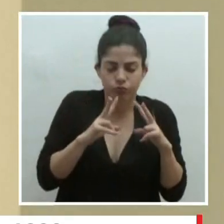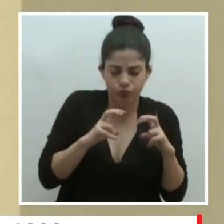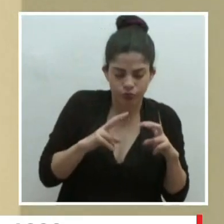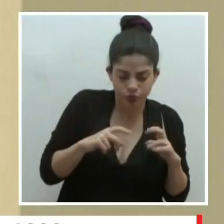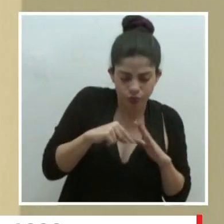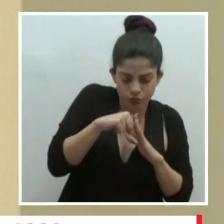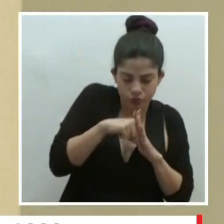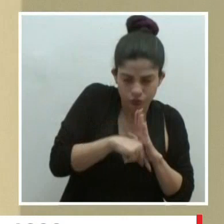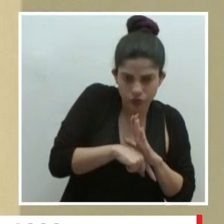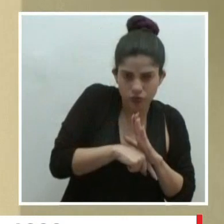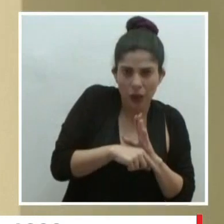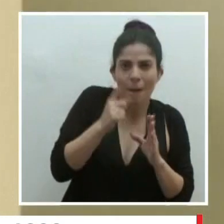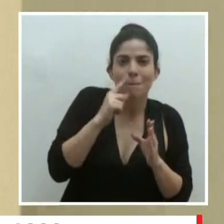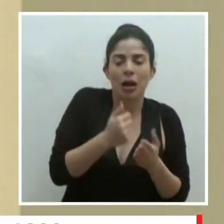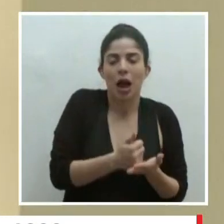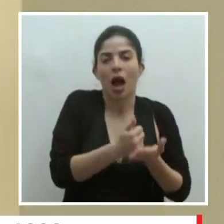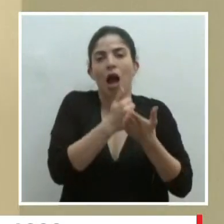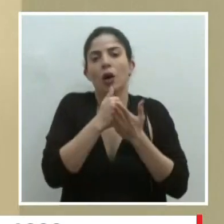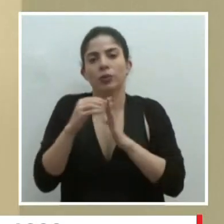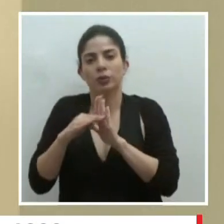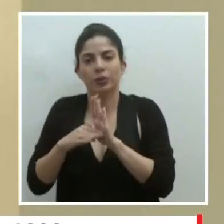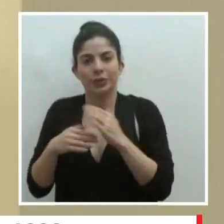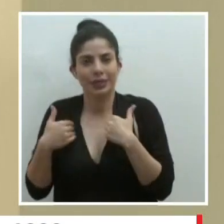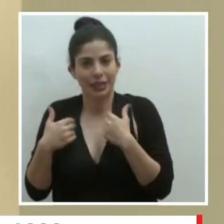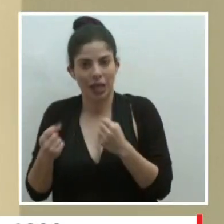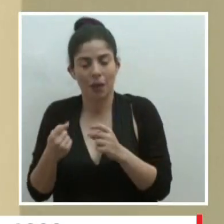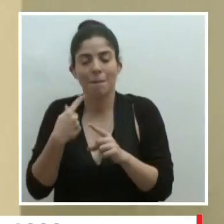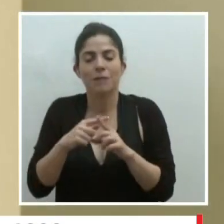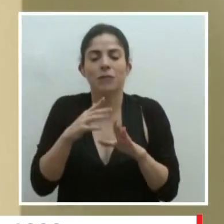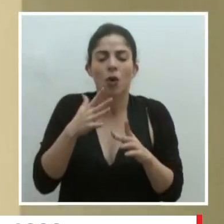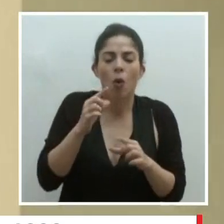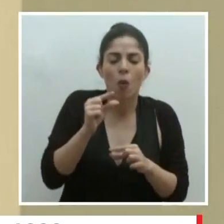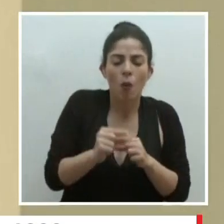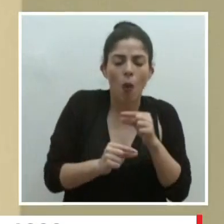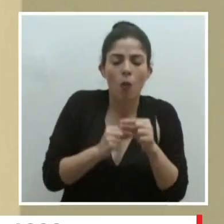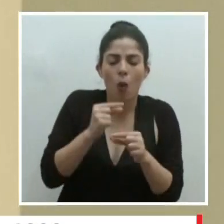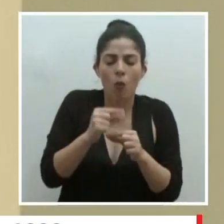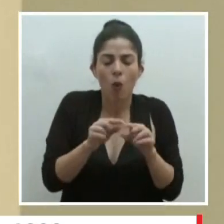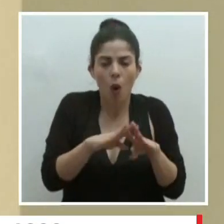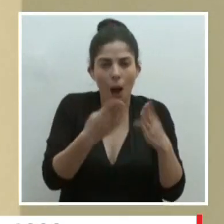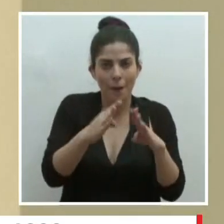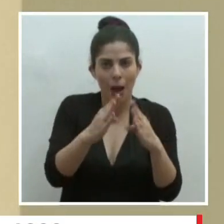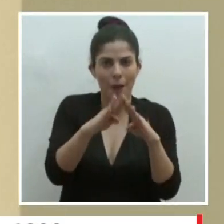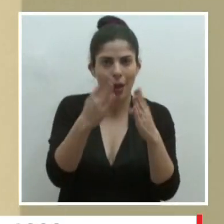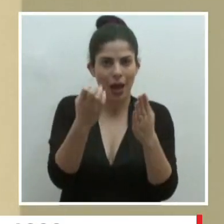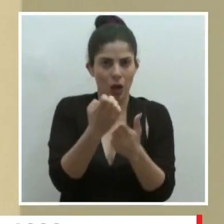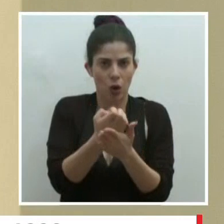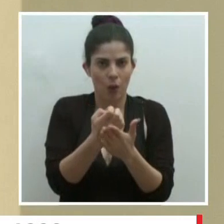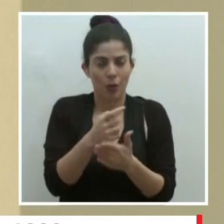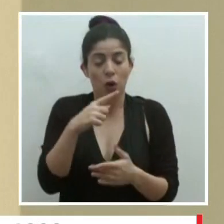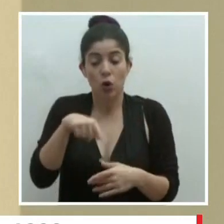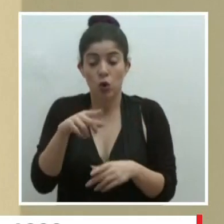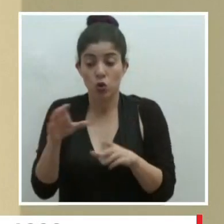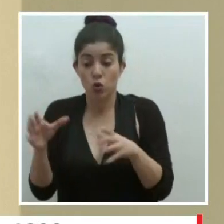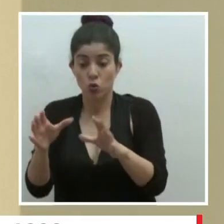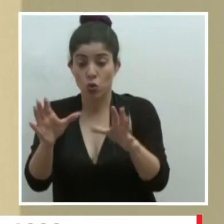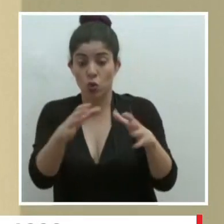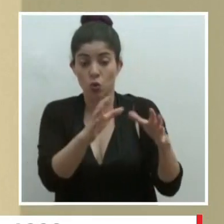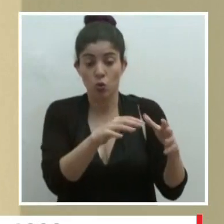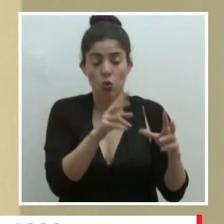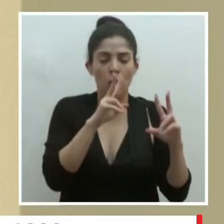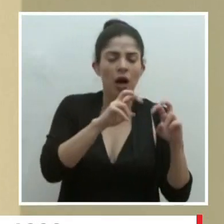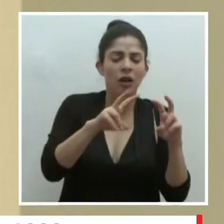que complemente las medidas sanitarias y también la progresión de la reapertura económica, cuáles son esos sectores que